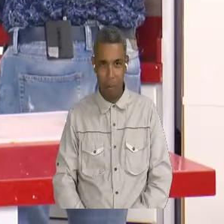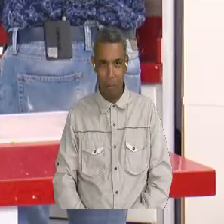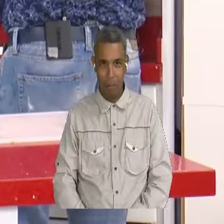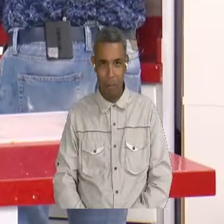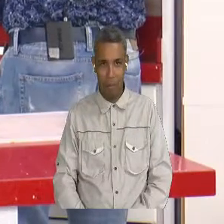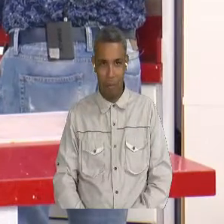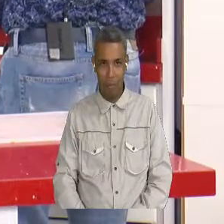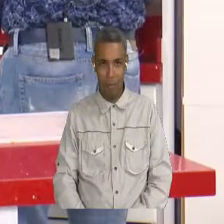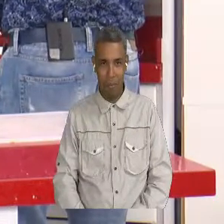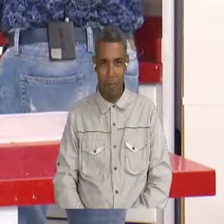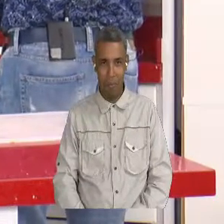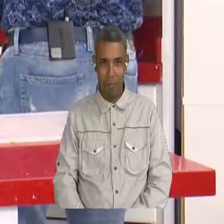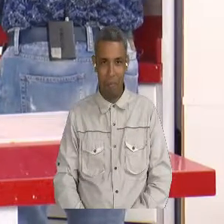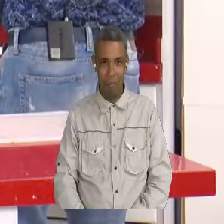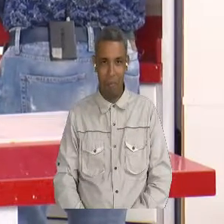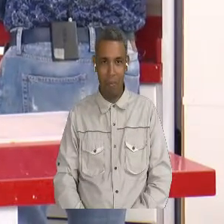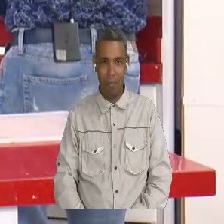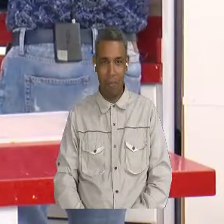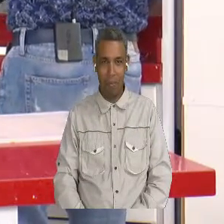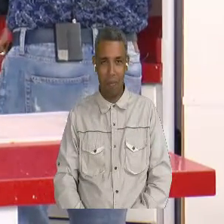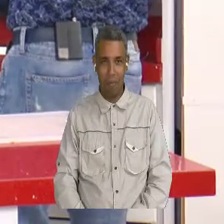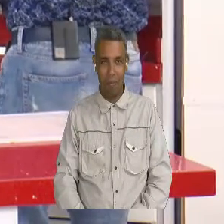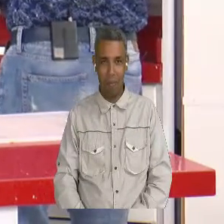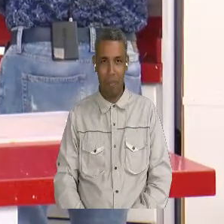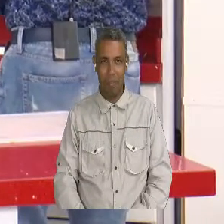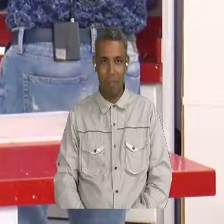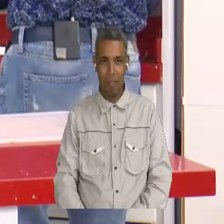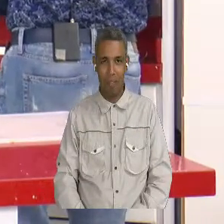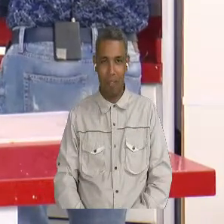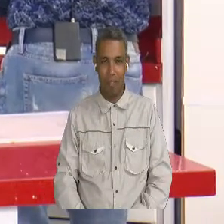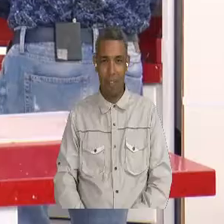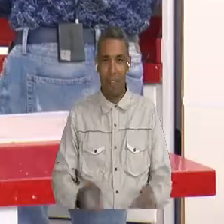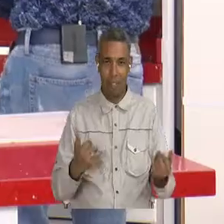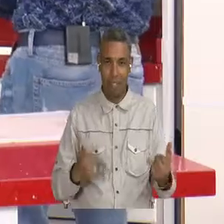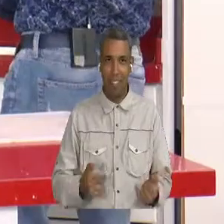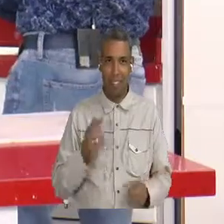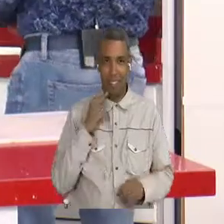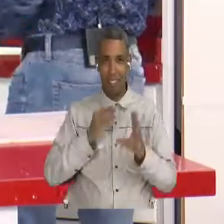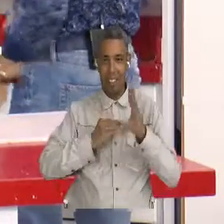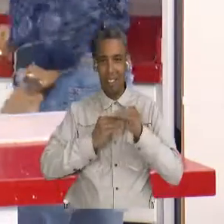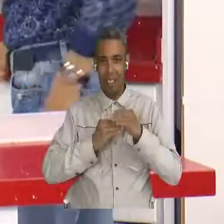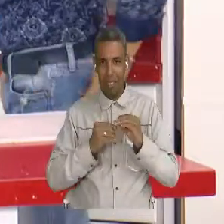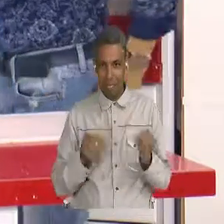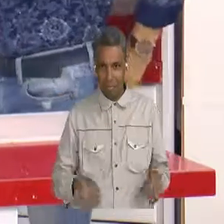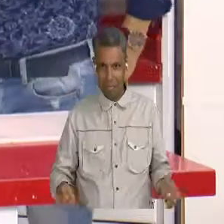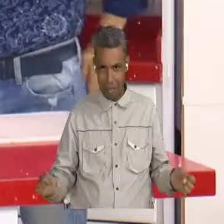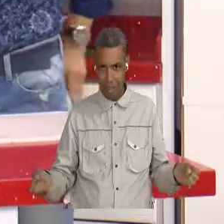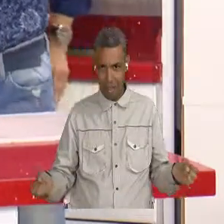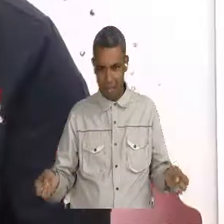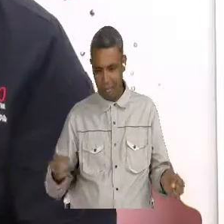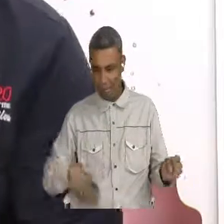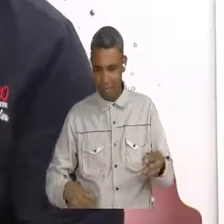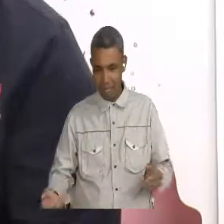Excelente. Esto, ahorita cuando emplatemos vamos a utilizar la azúcar pulverizada que las